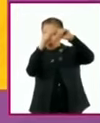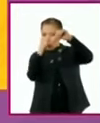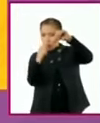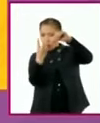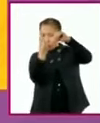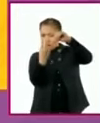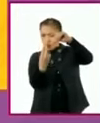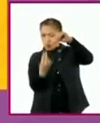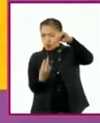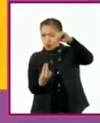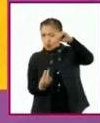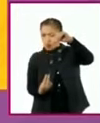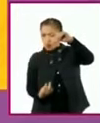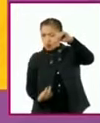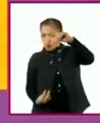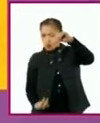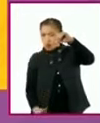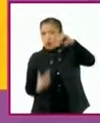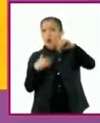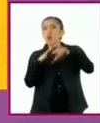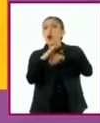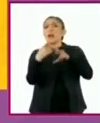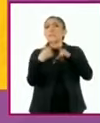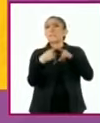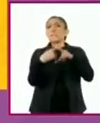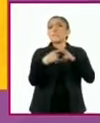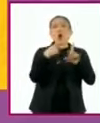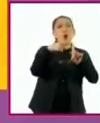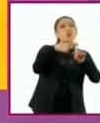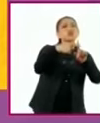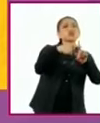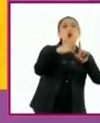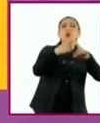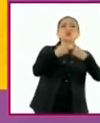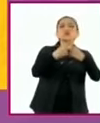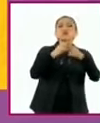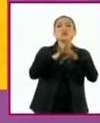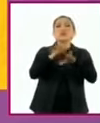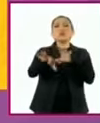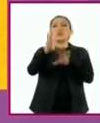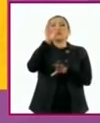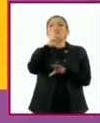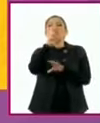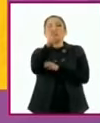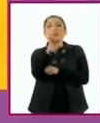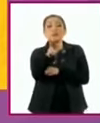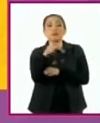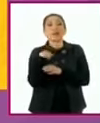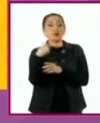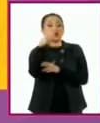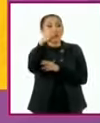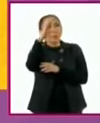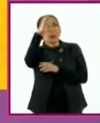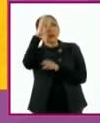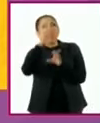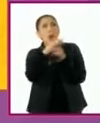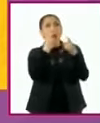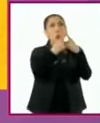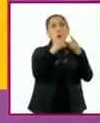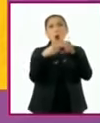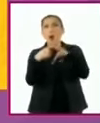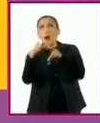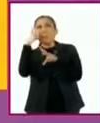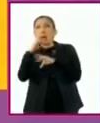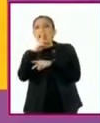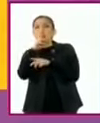la profundidad que requiere? ¿Qué operación permite resolver el problema? Escribamos la operación que seguramente pensaron para